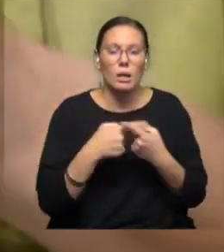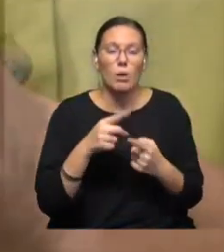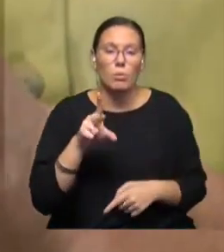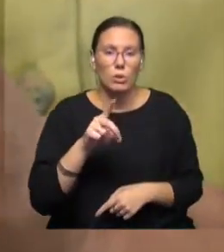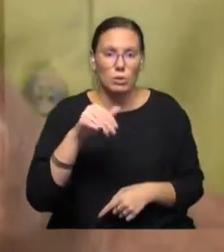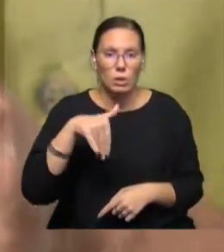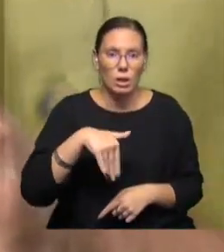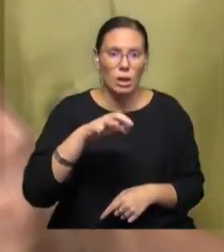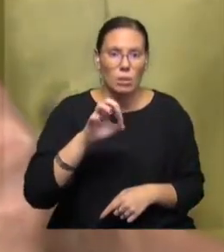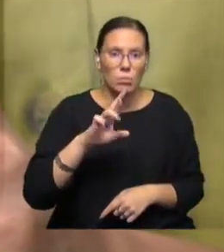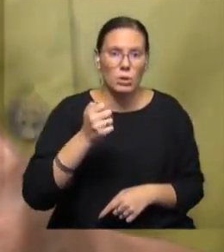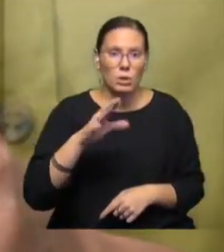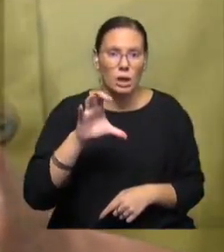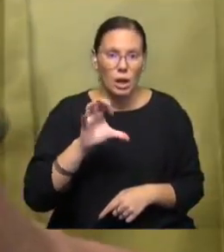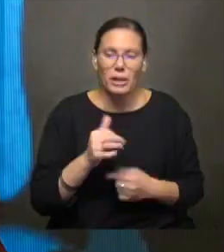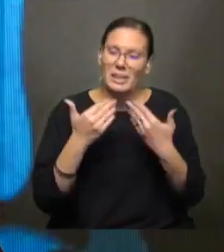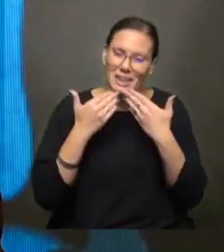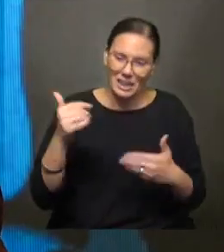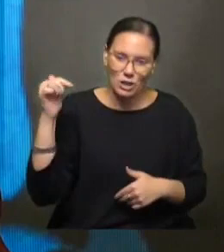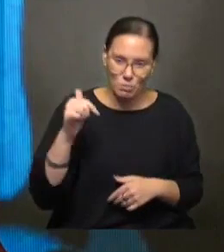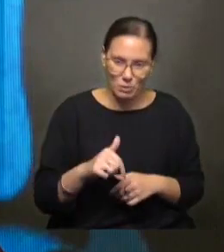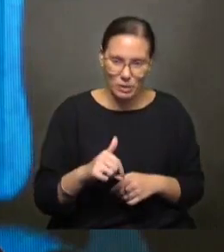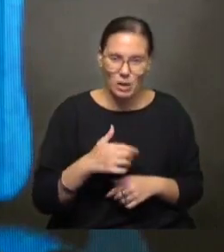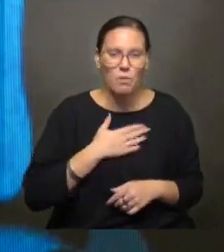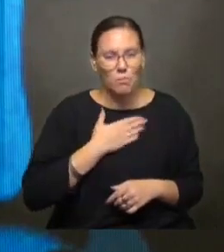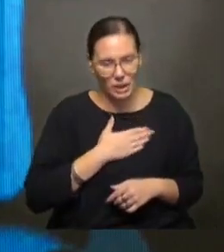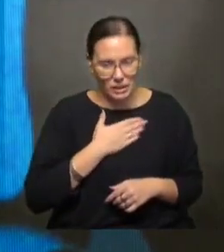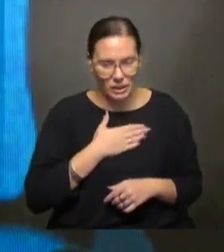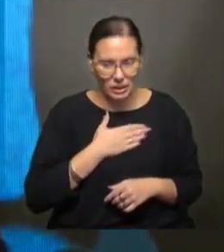moraes Muchas gracias Bueno gracias